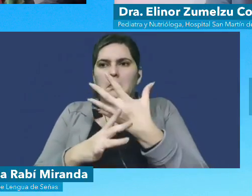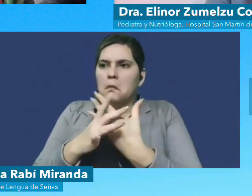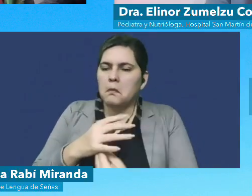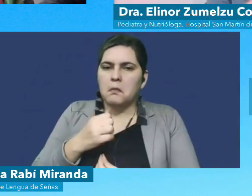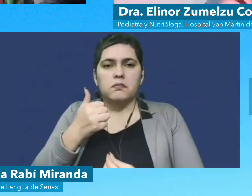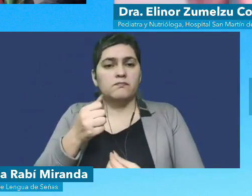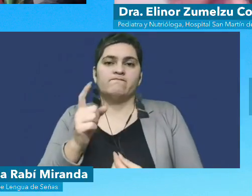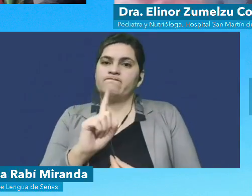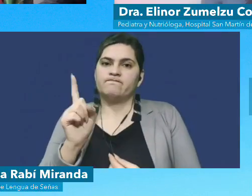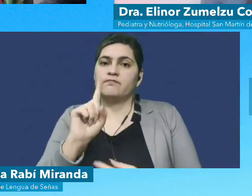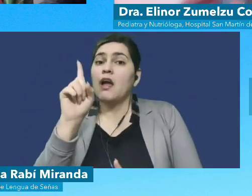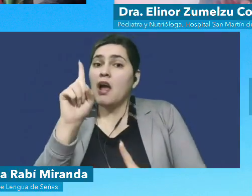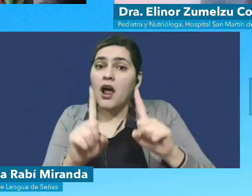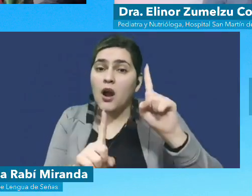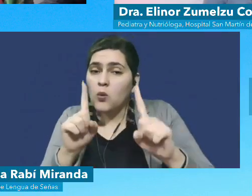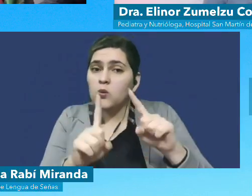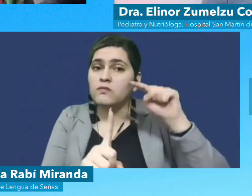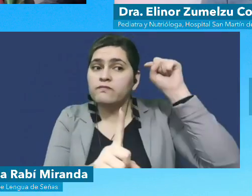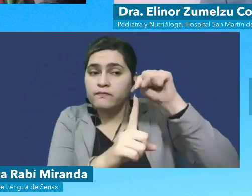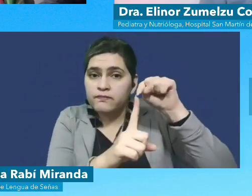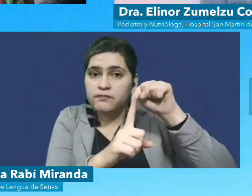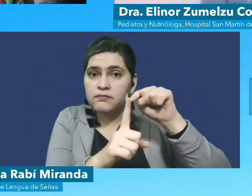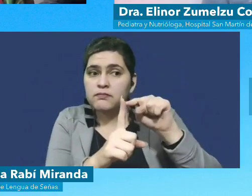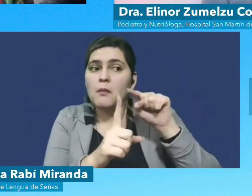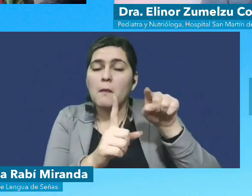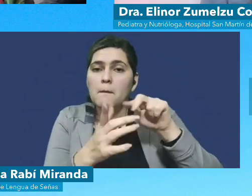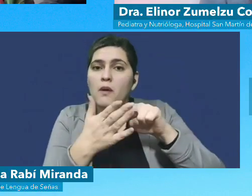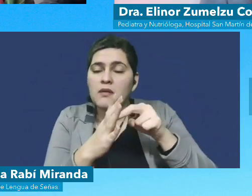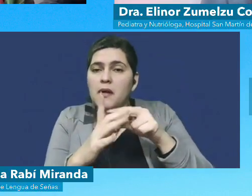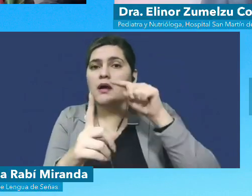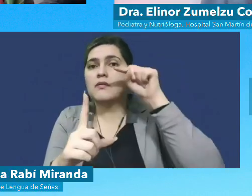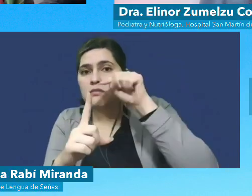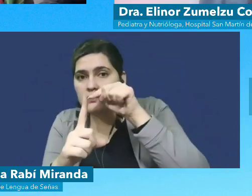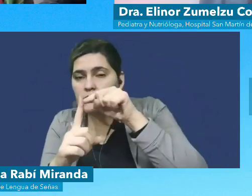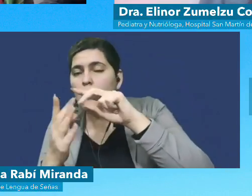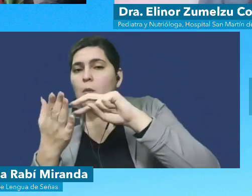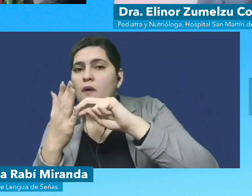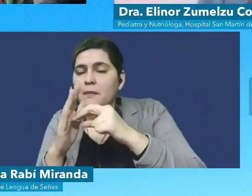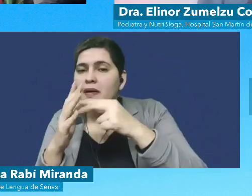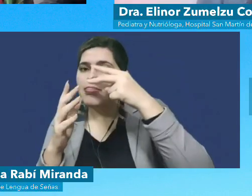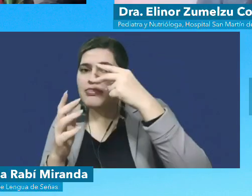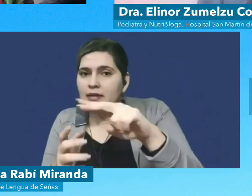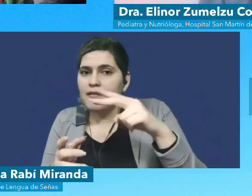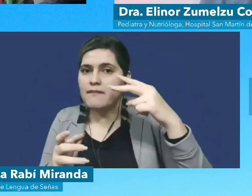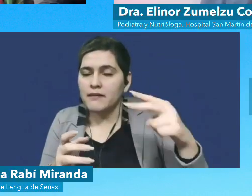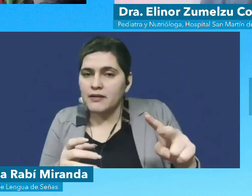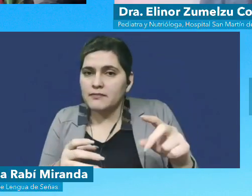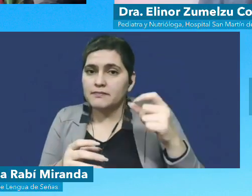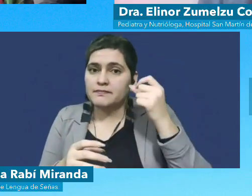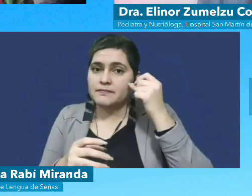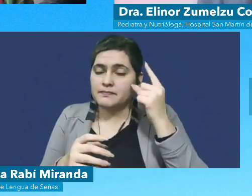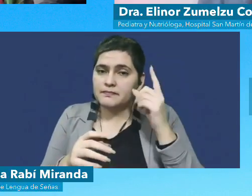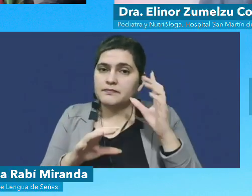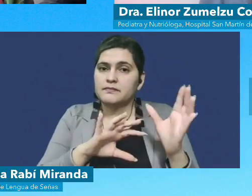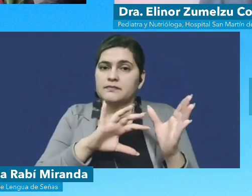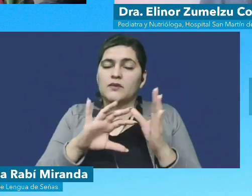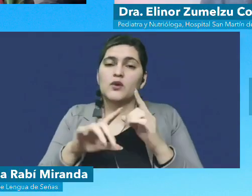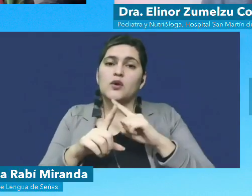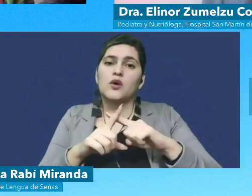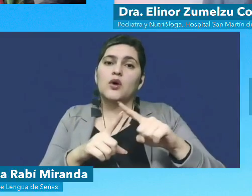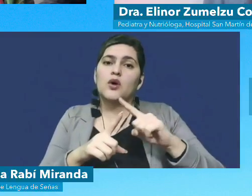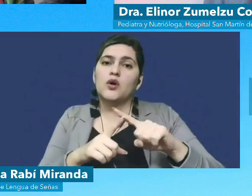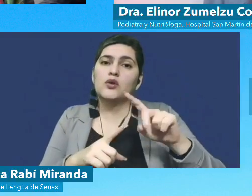específicos para algunas cosas y otros probados específicos para otras, o sea, no es cualquiera. Y los otros, los prebióticos, son incorporados